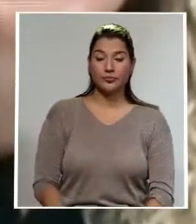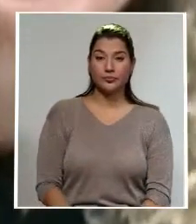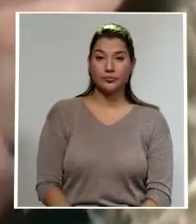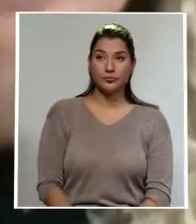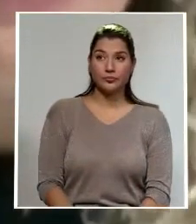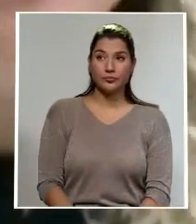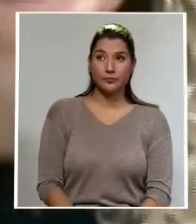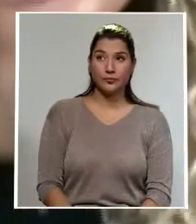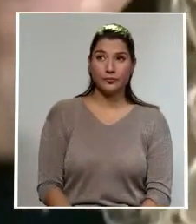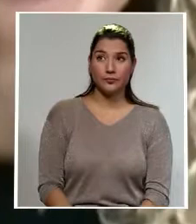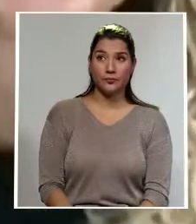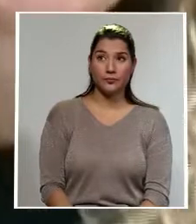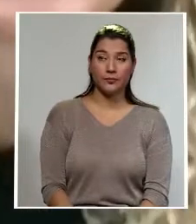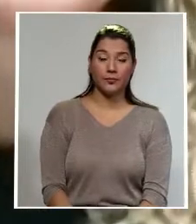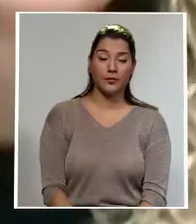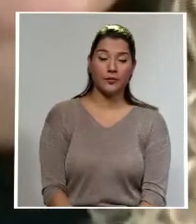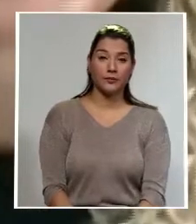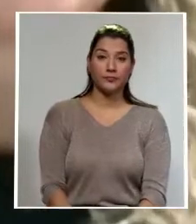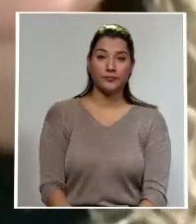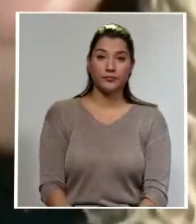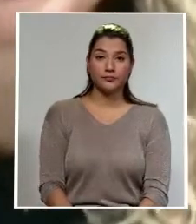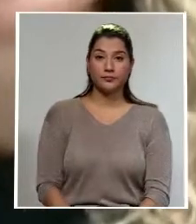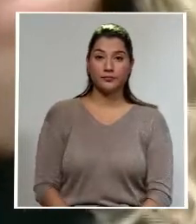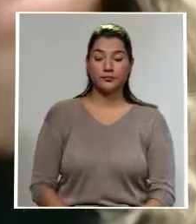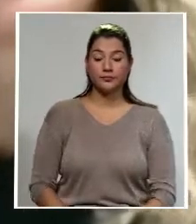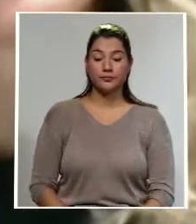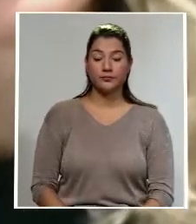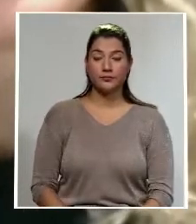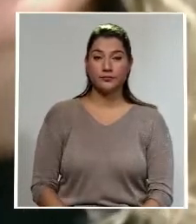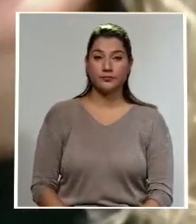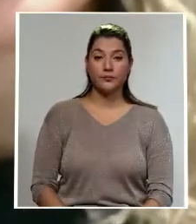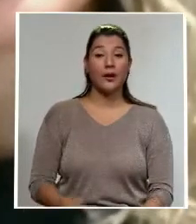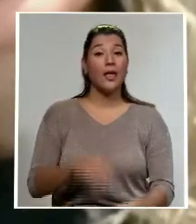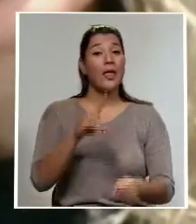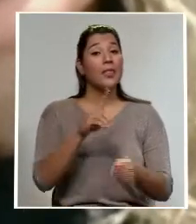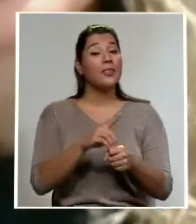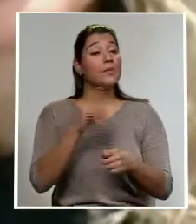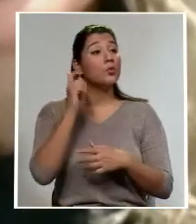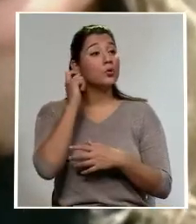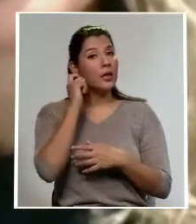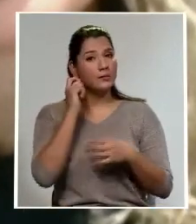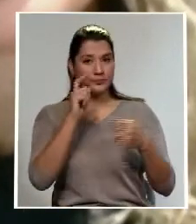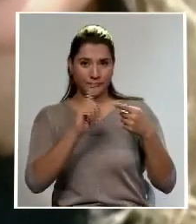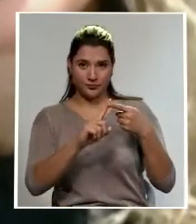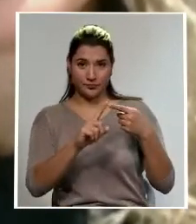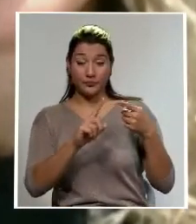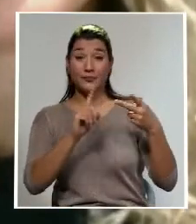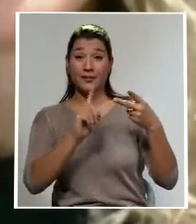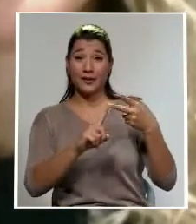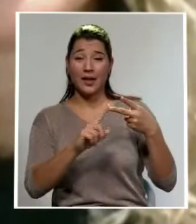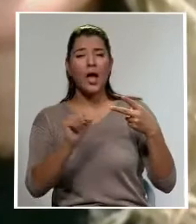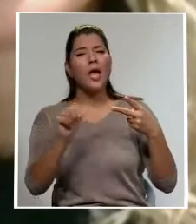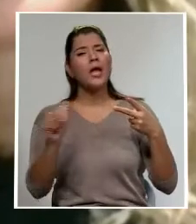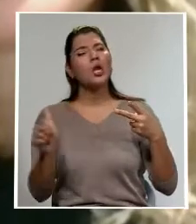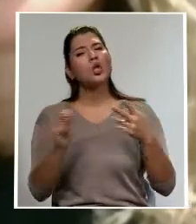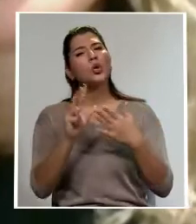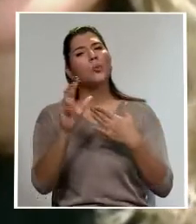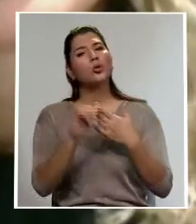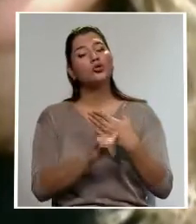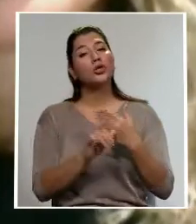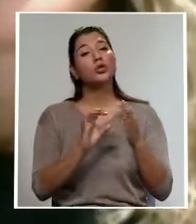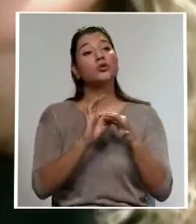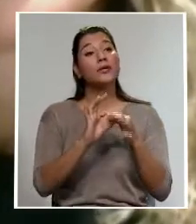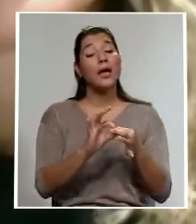cosa lejos de lo que puede ser una alianza público-privada. Diputada Valladares, el otro tema que mencioné al inicio es